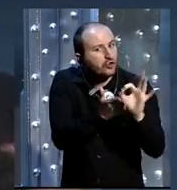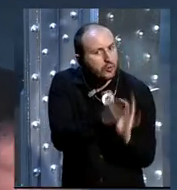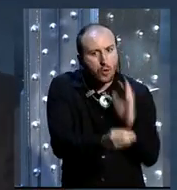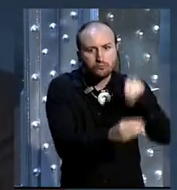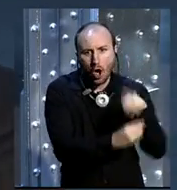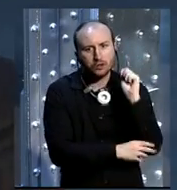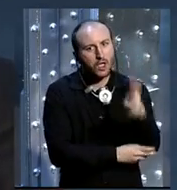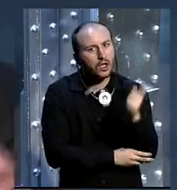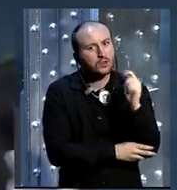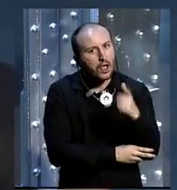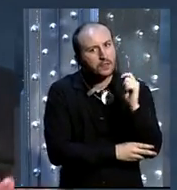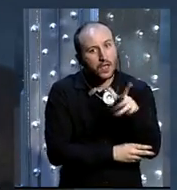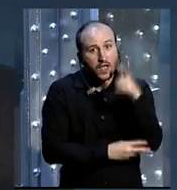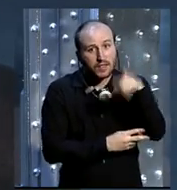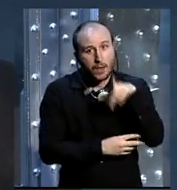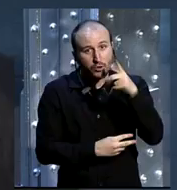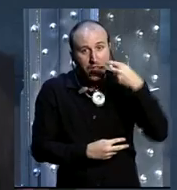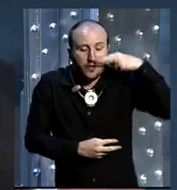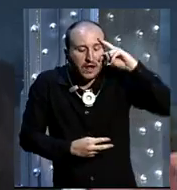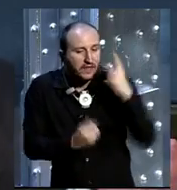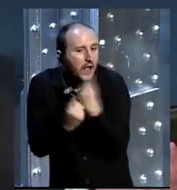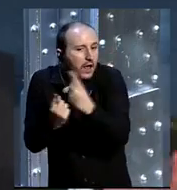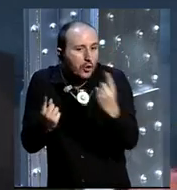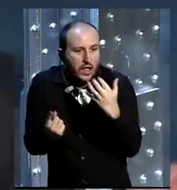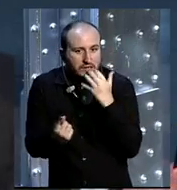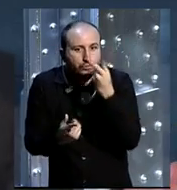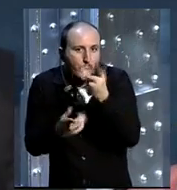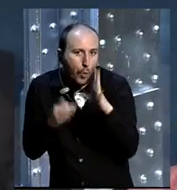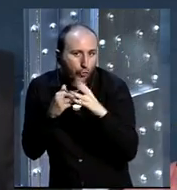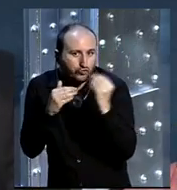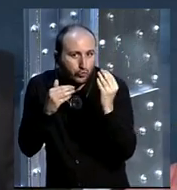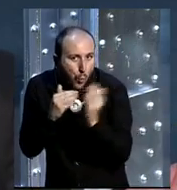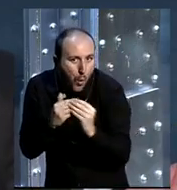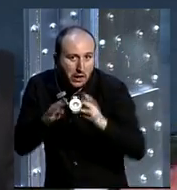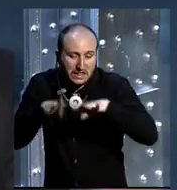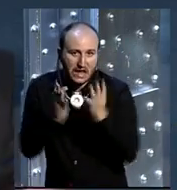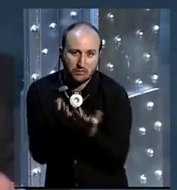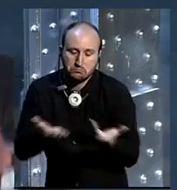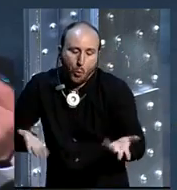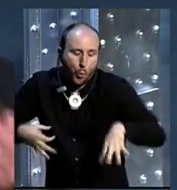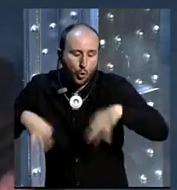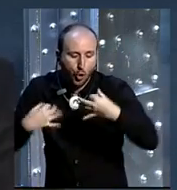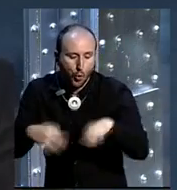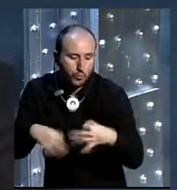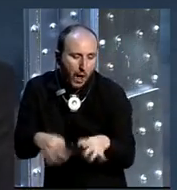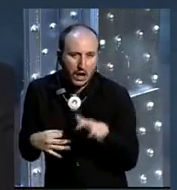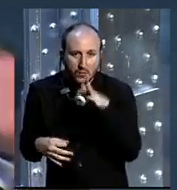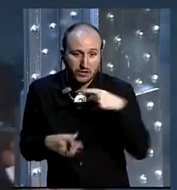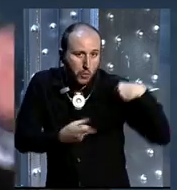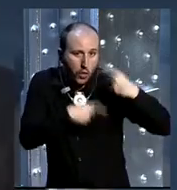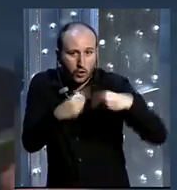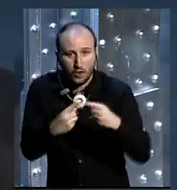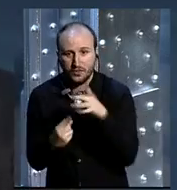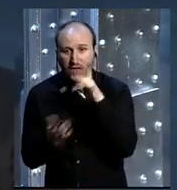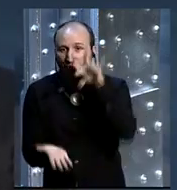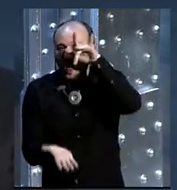pensad en vuestras propias experiencias. Si sois un usuario normal de Internet, seguramente visitáis 10 páginas web distintas